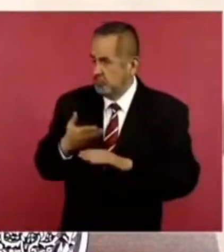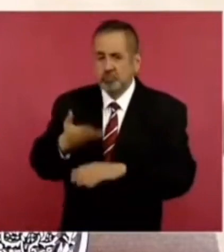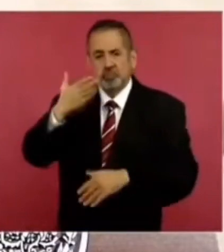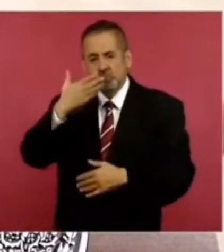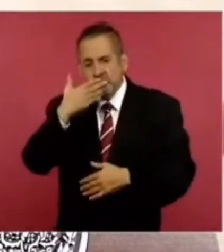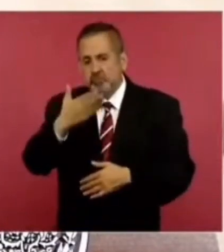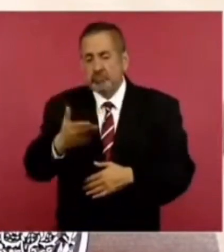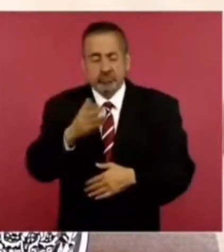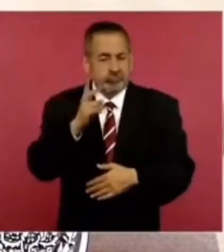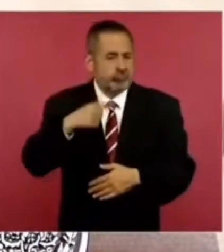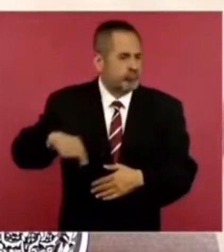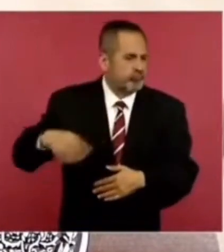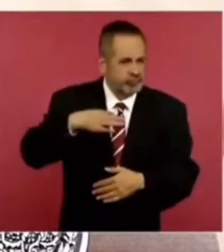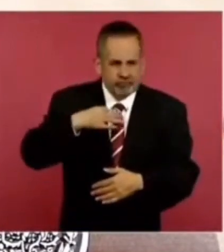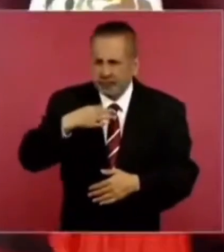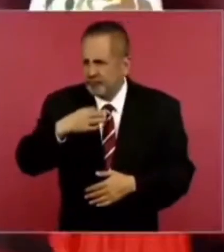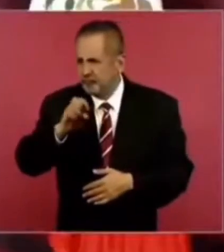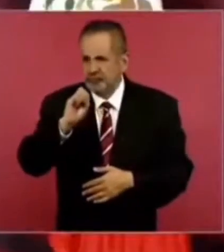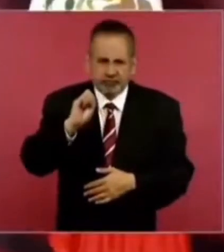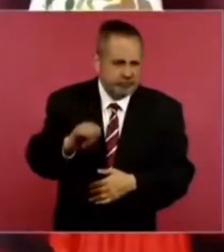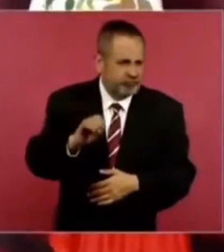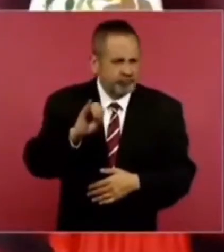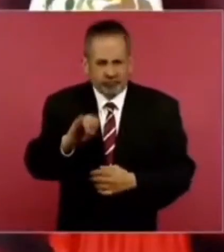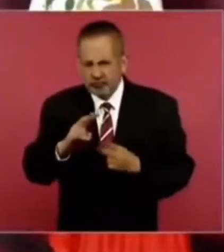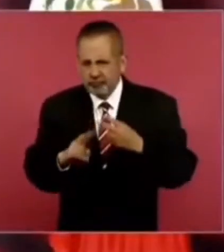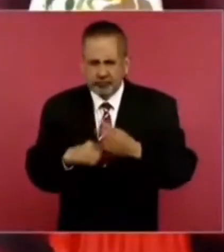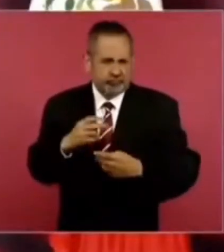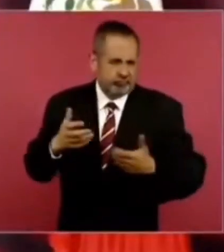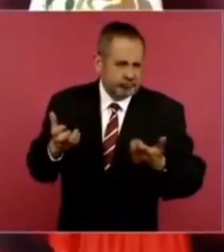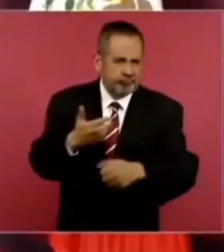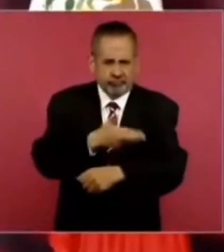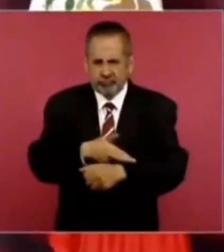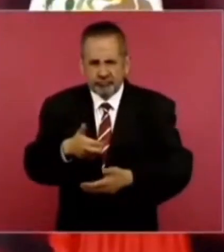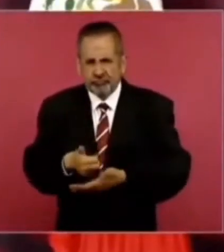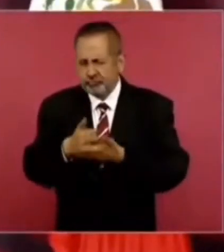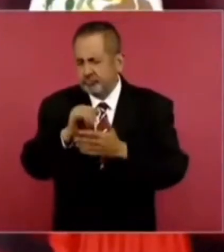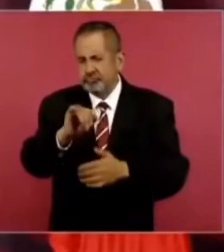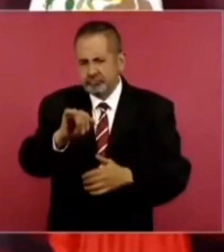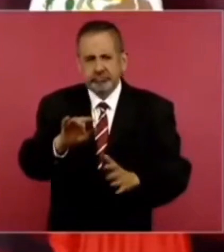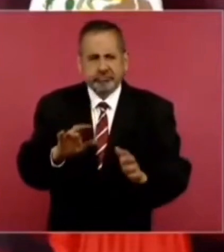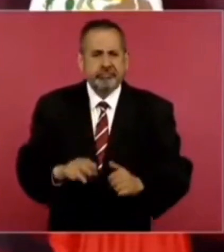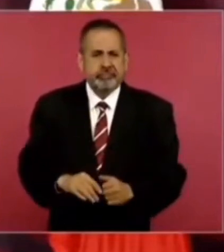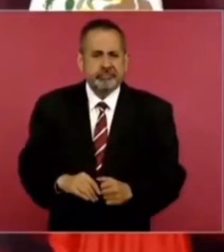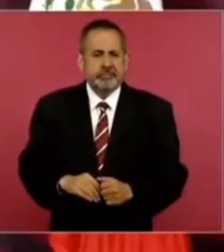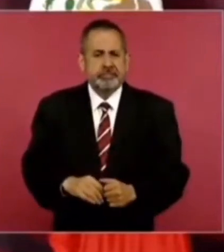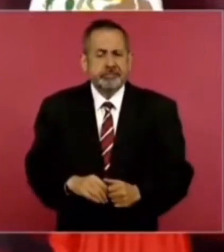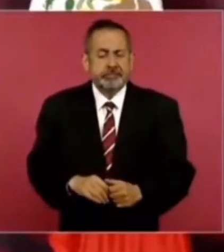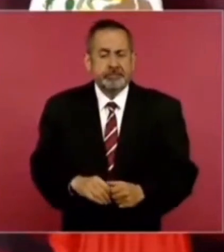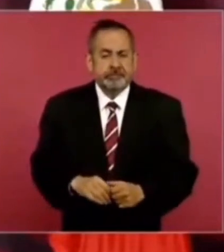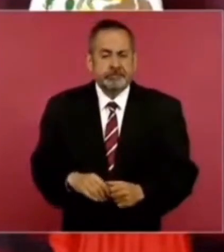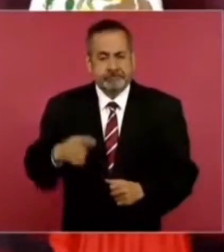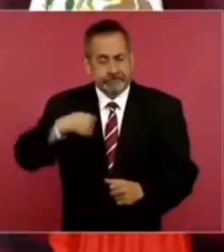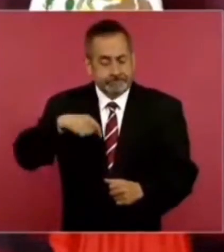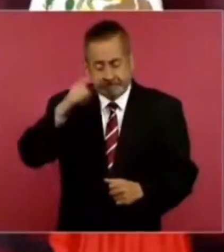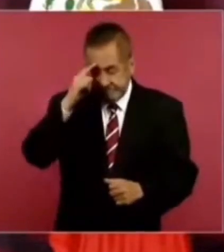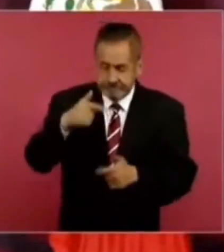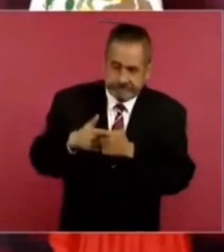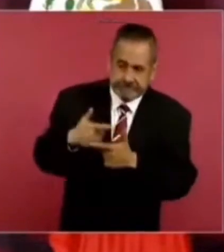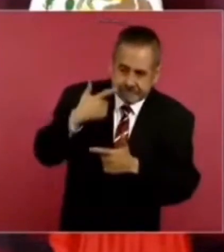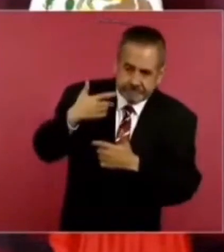Hay disposición de todos para ayudar y le vamos a dar